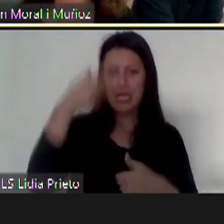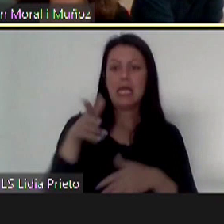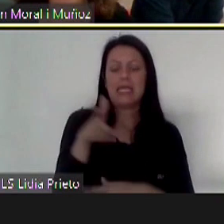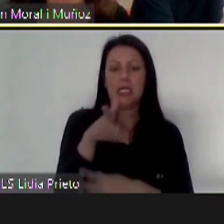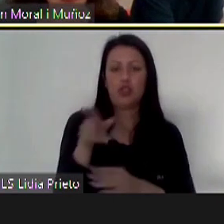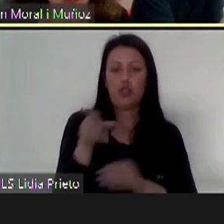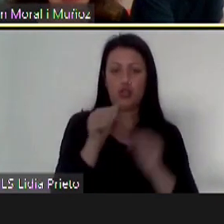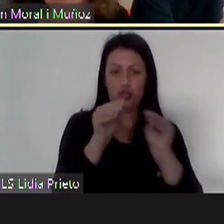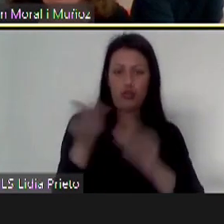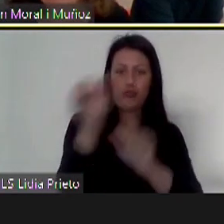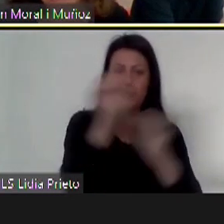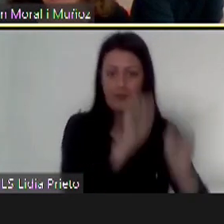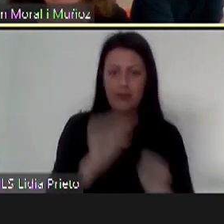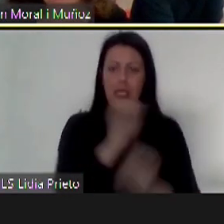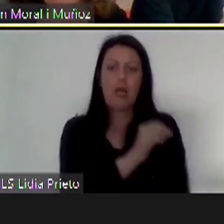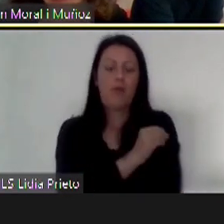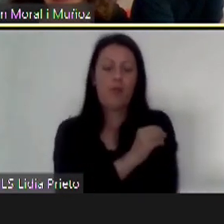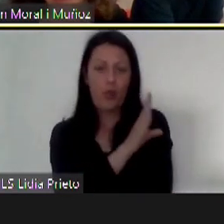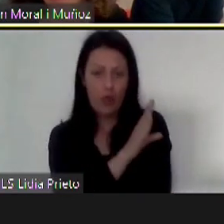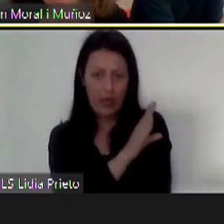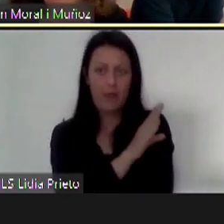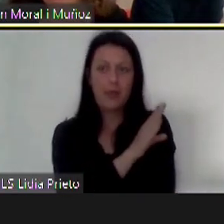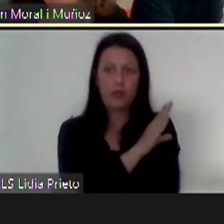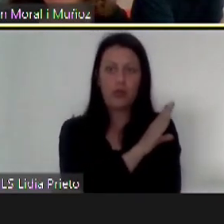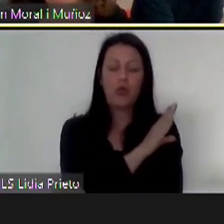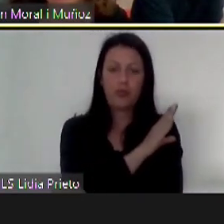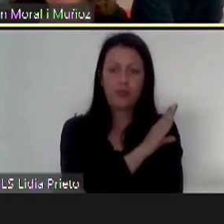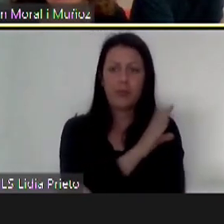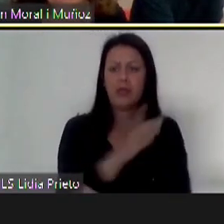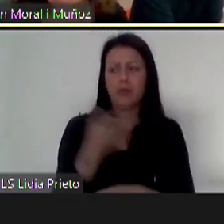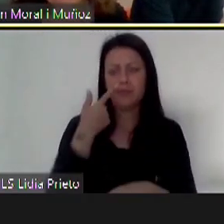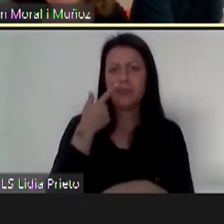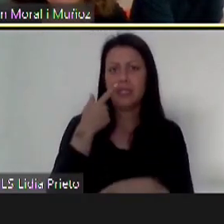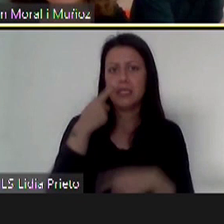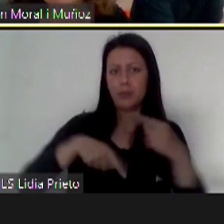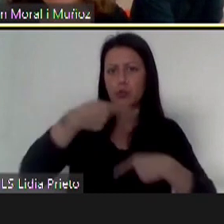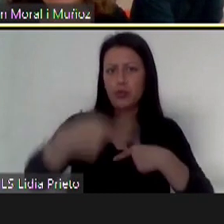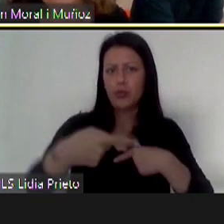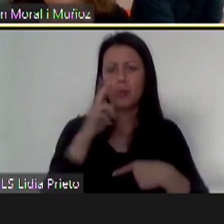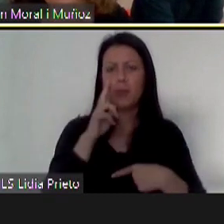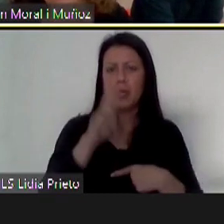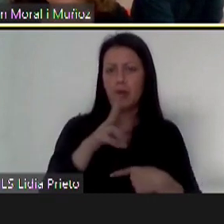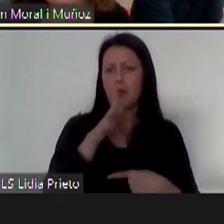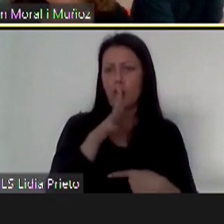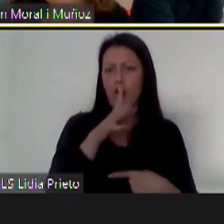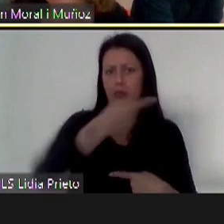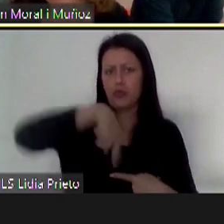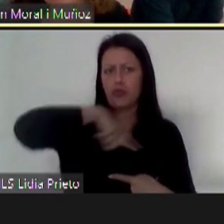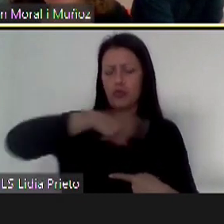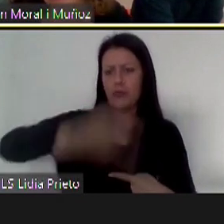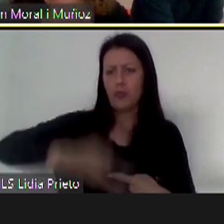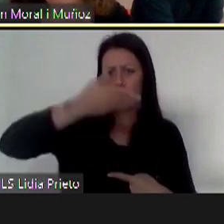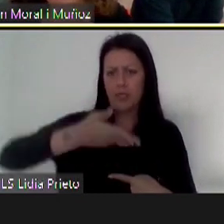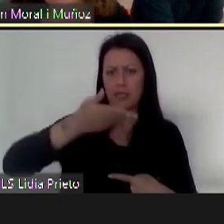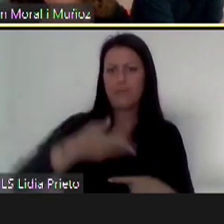cuando vayamos más adelante de la presentación veréis el por qué para nosotros es tan importante, a sensibilizar y a fomentar la